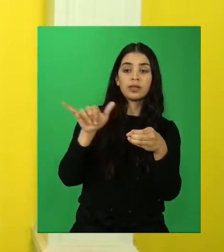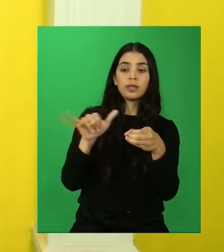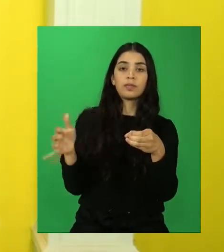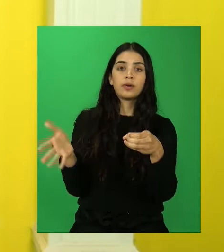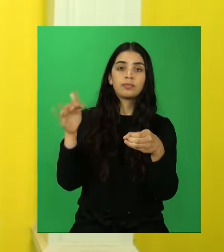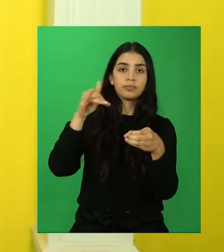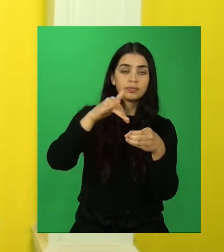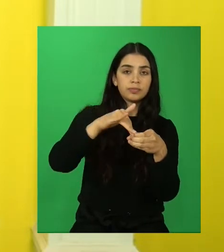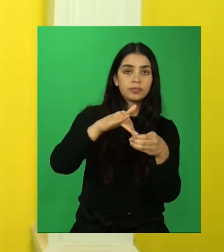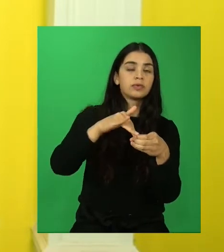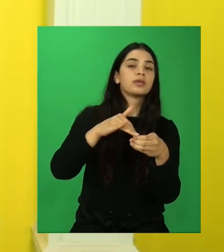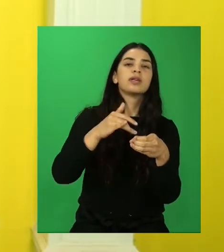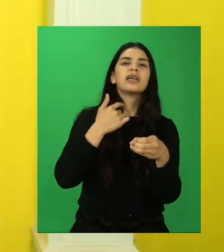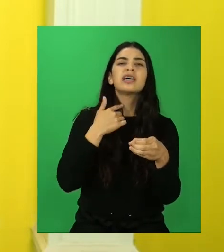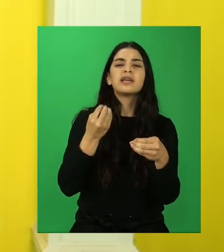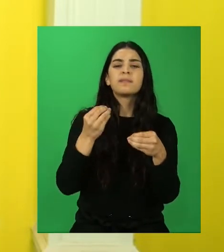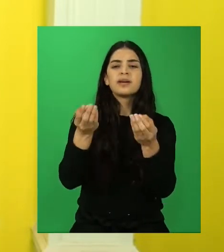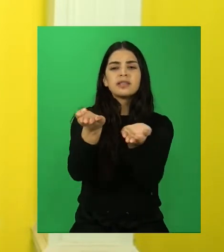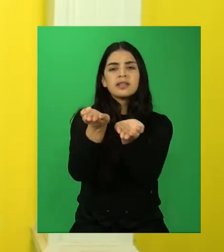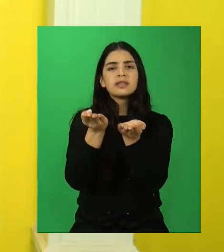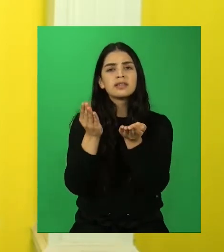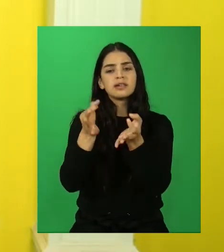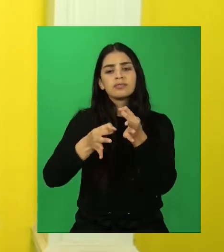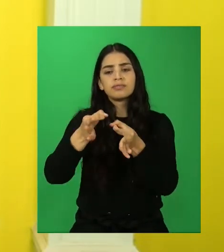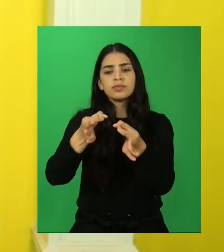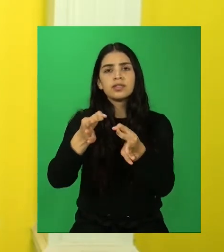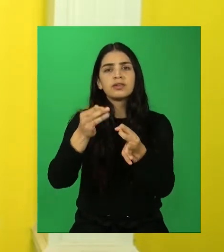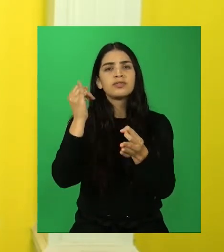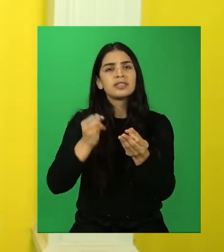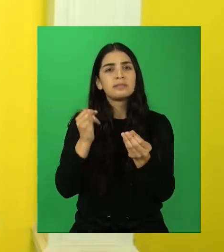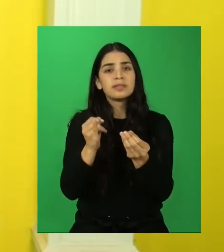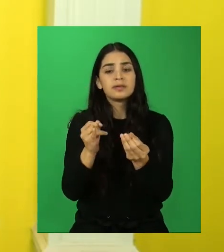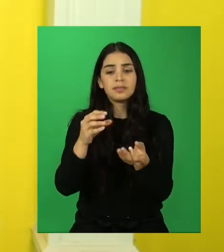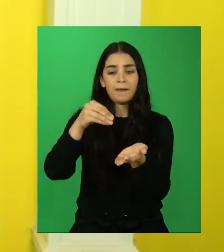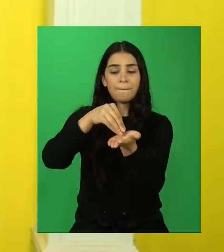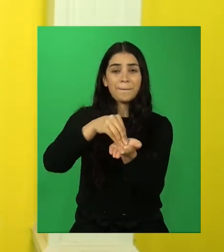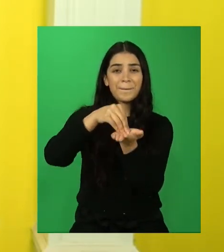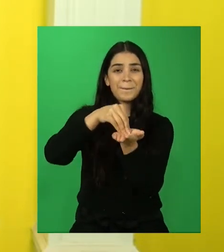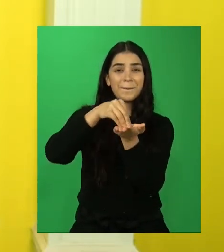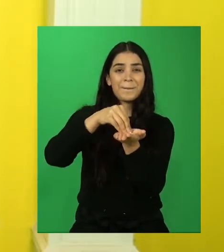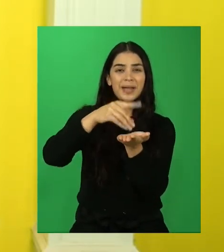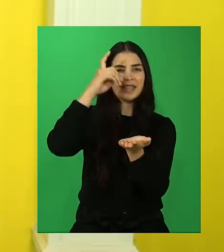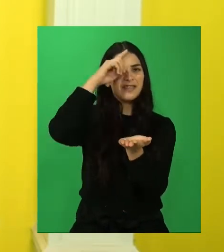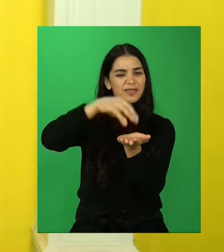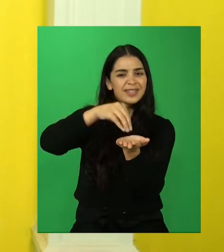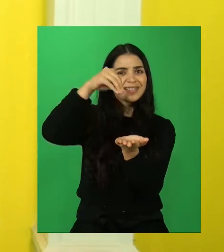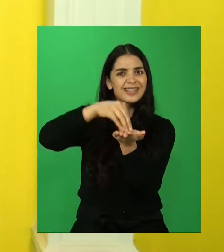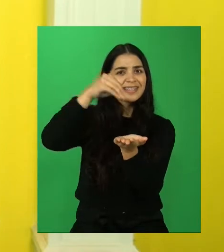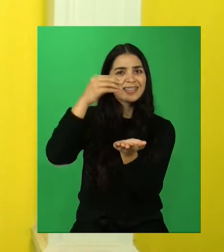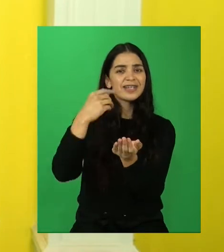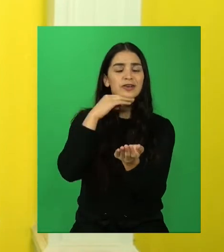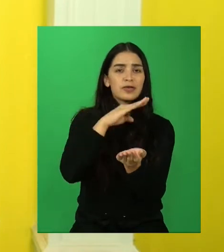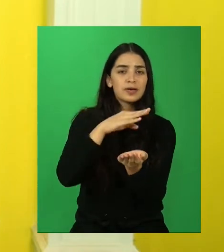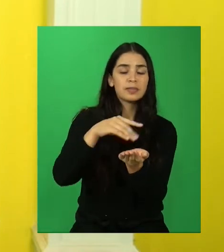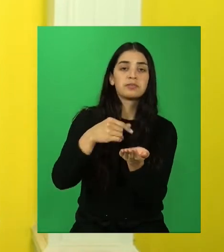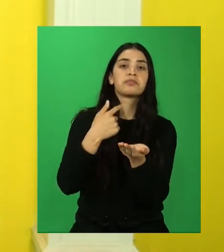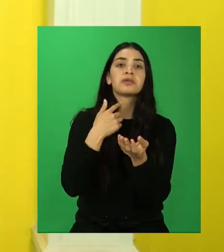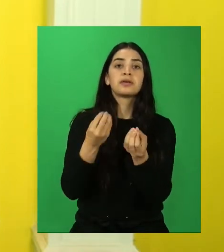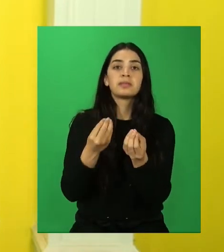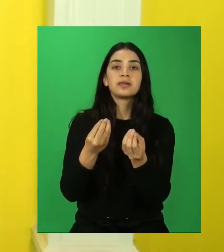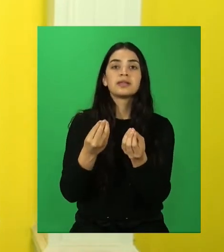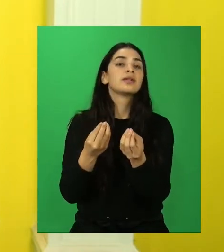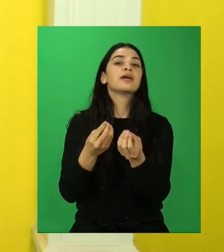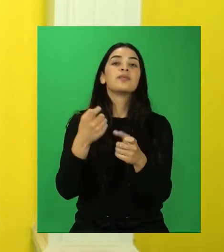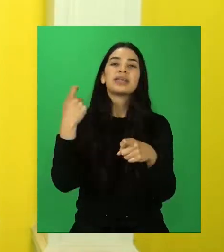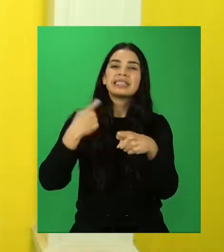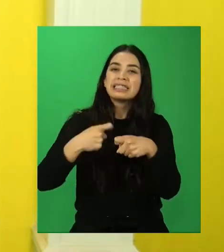contraído. Entonces tiene su forma sólida. Para ello, ustedes queriendo sacar el trozo